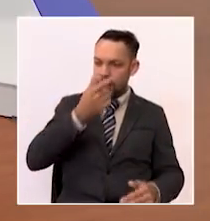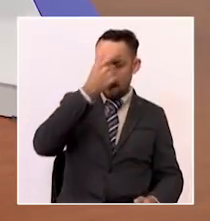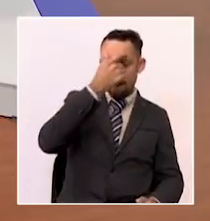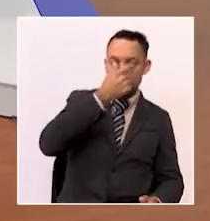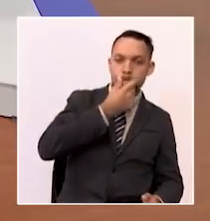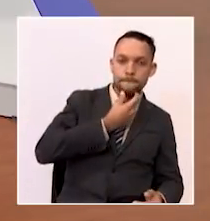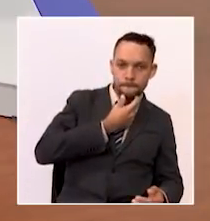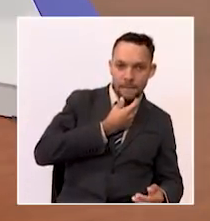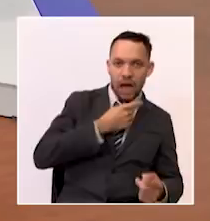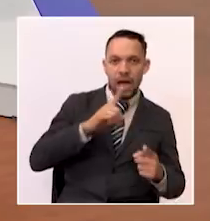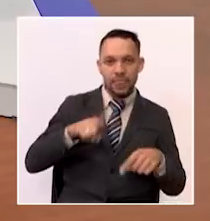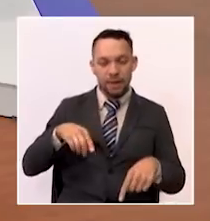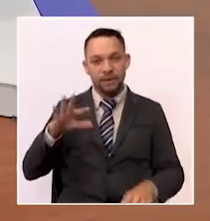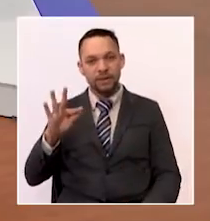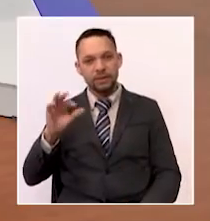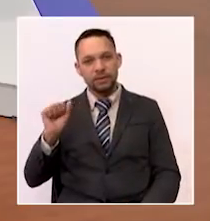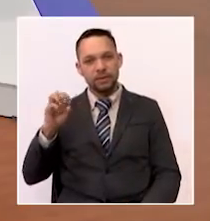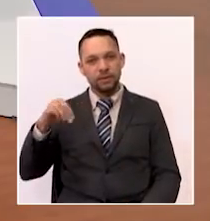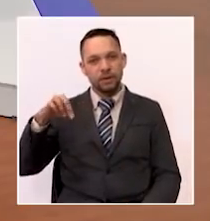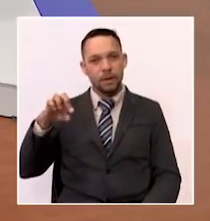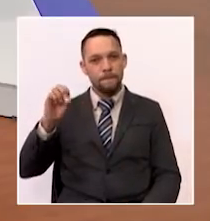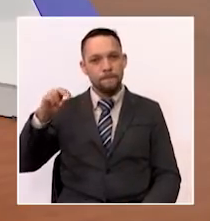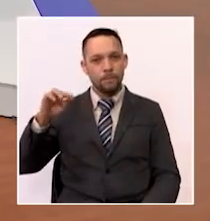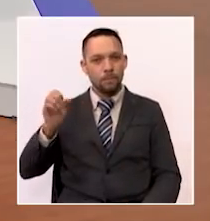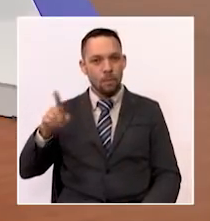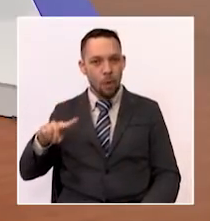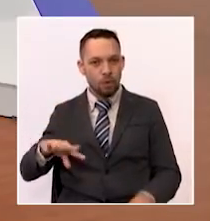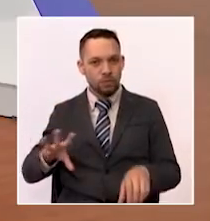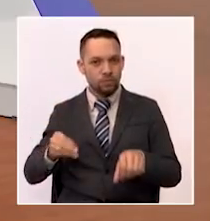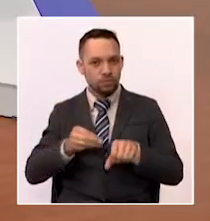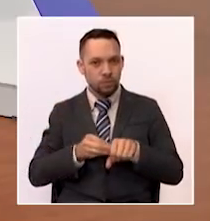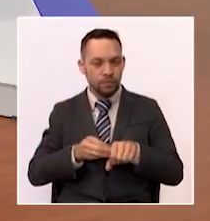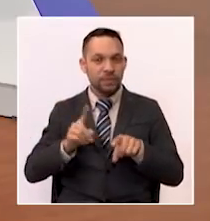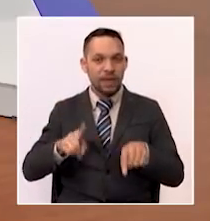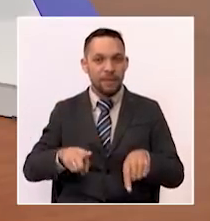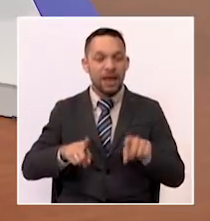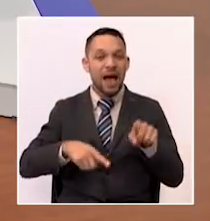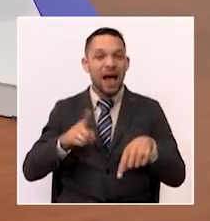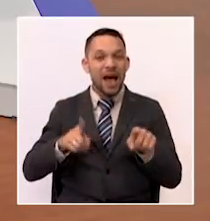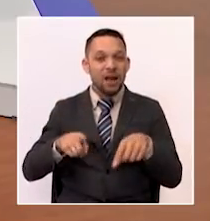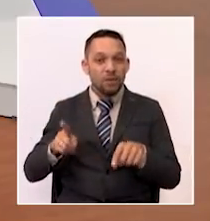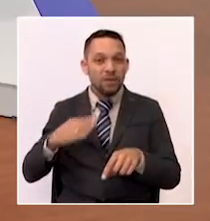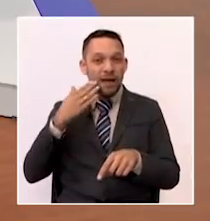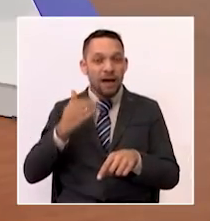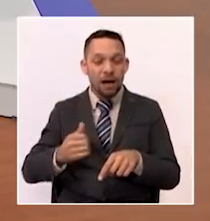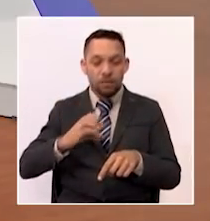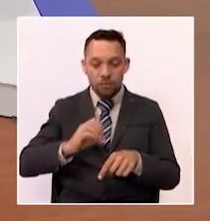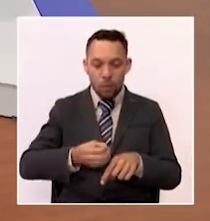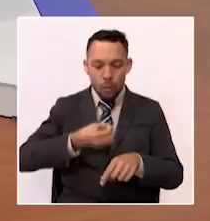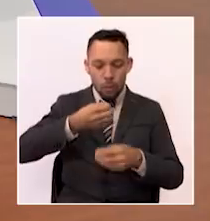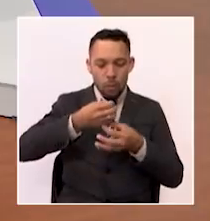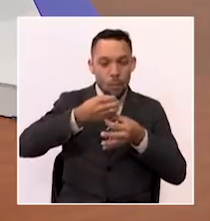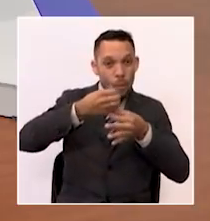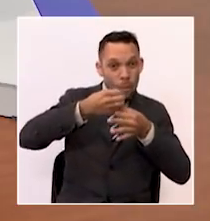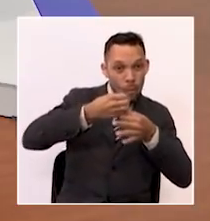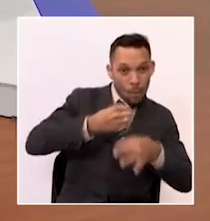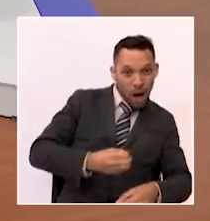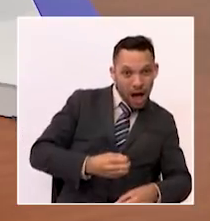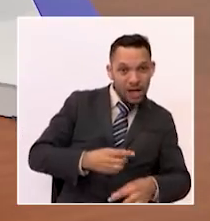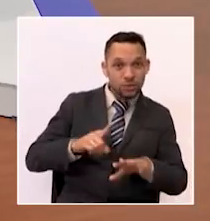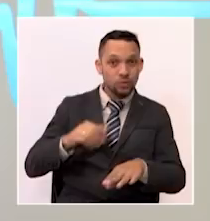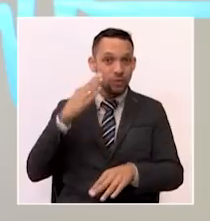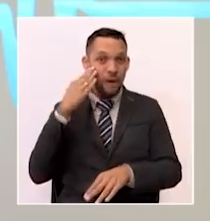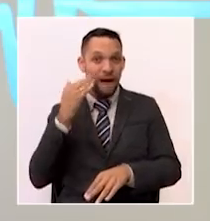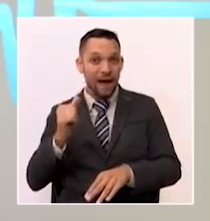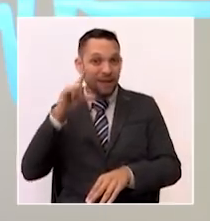los tampones. Nos faltó de pronto profundizar un poco sobre la copa menstrual, que además es un dispositivo que se está utilizando muchísimo ahora. Es el boom de